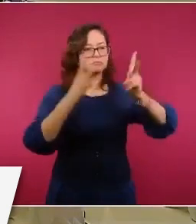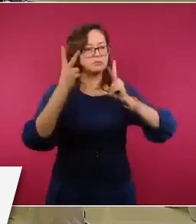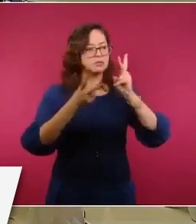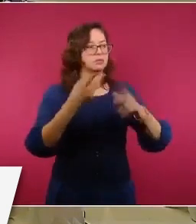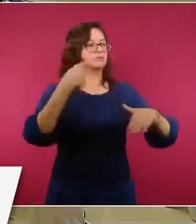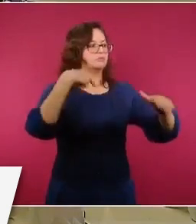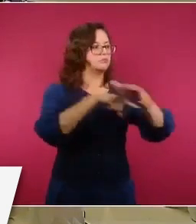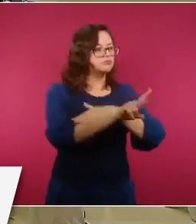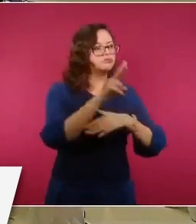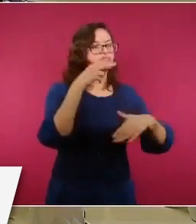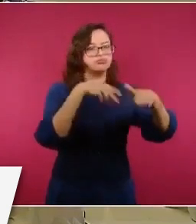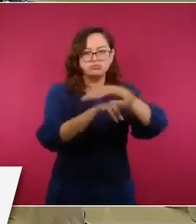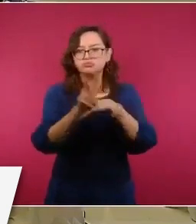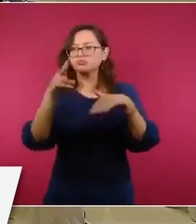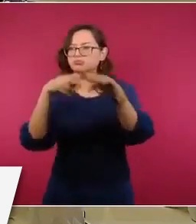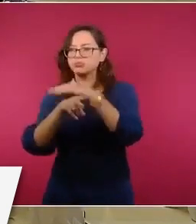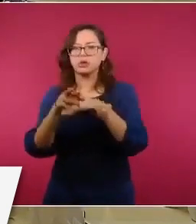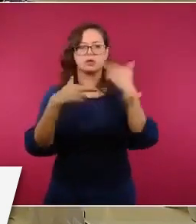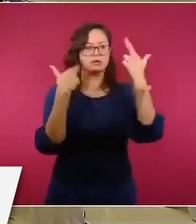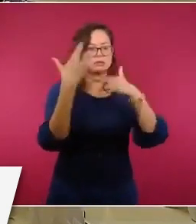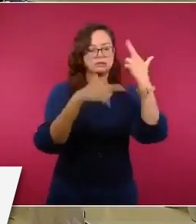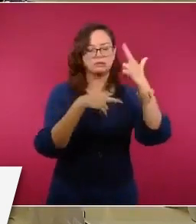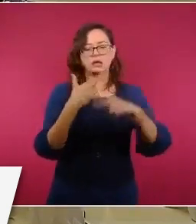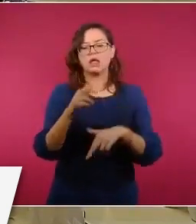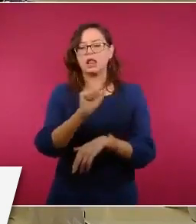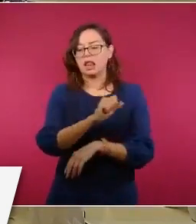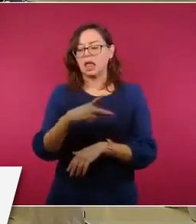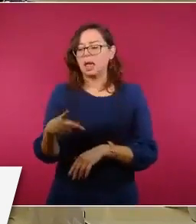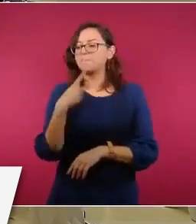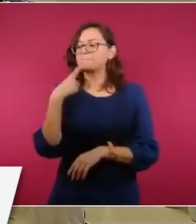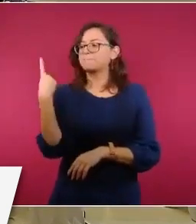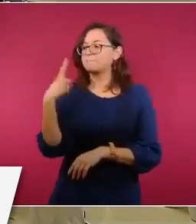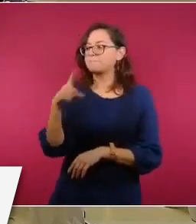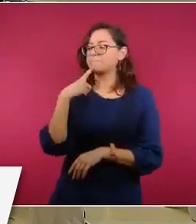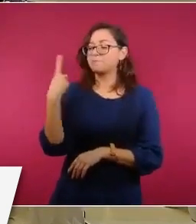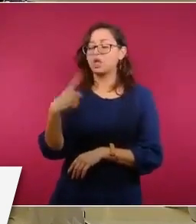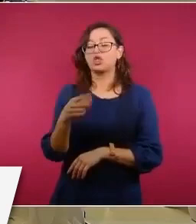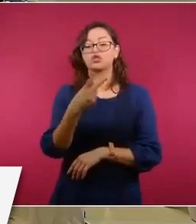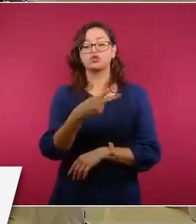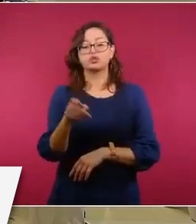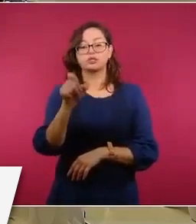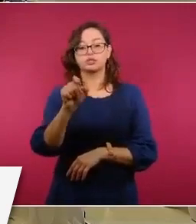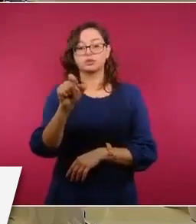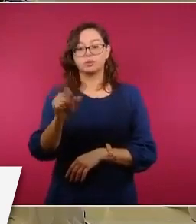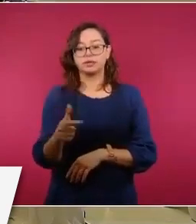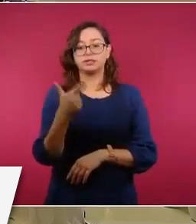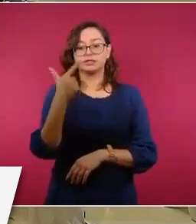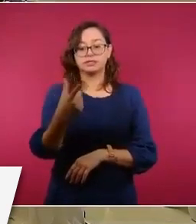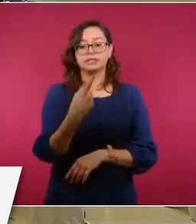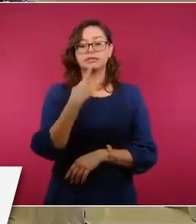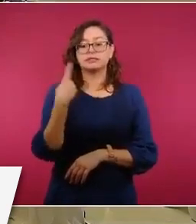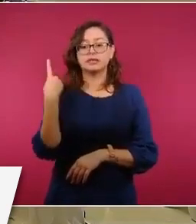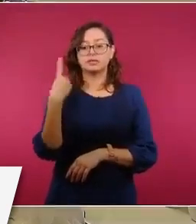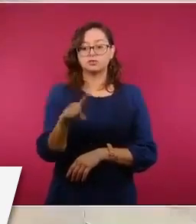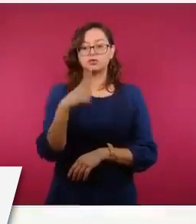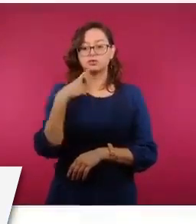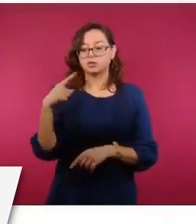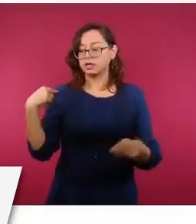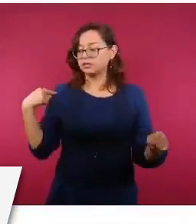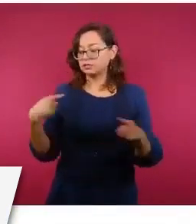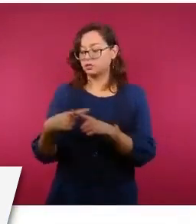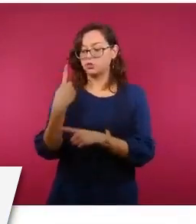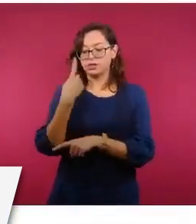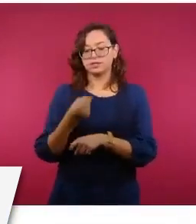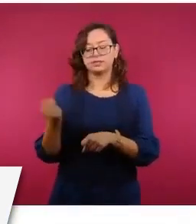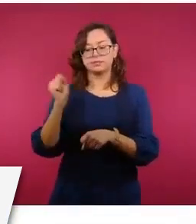denuncias que se presentan a través de la app de Litro por Litro, 227 denuncias que atendimos a través de